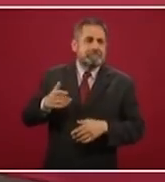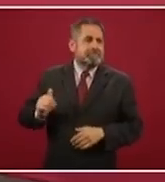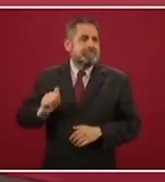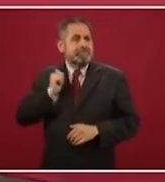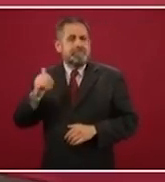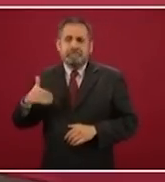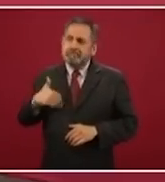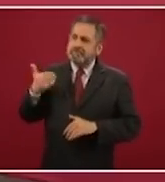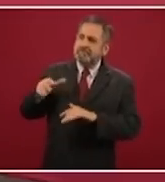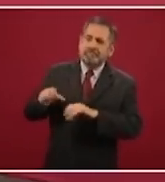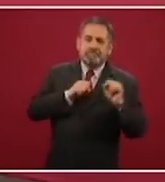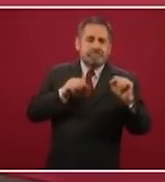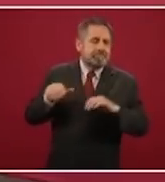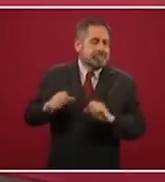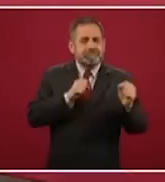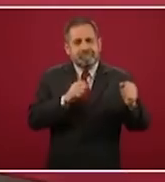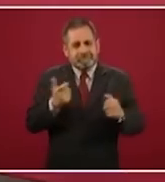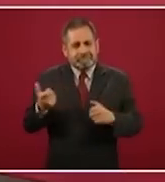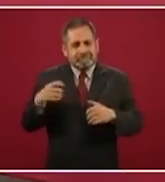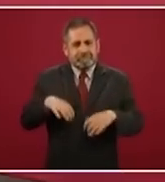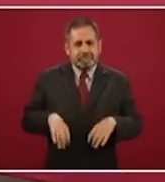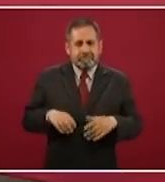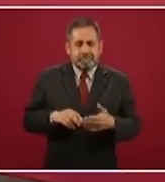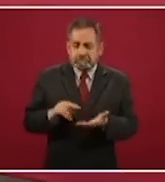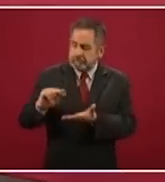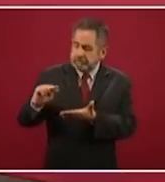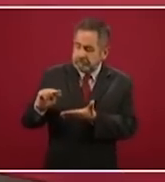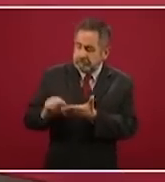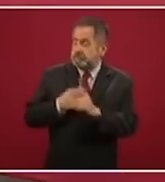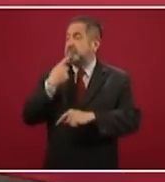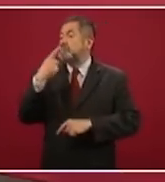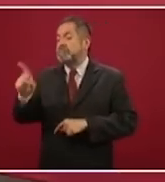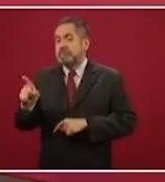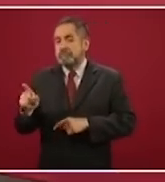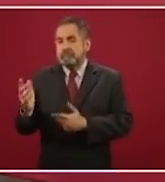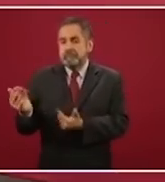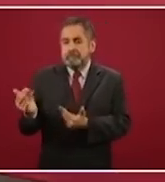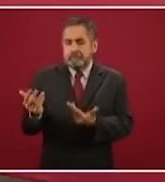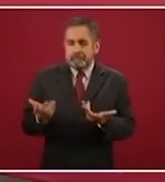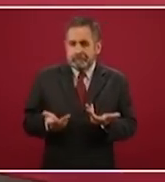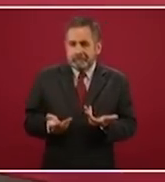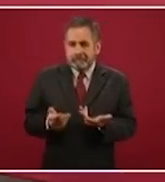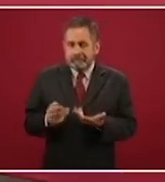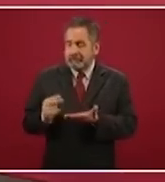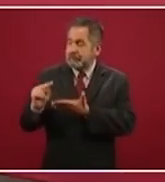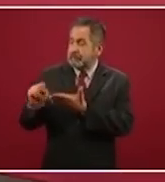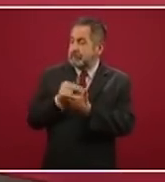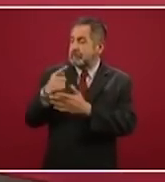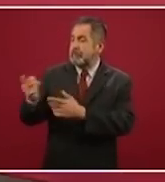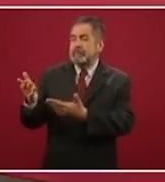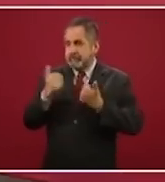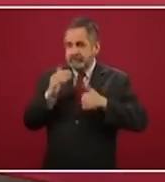y apenas estaban firmando el contrato y ya estaban pidiendo ampliaciones.